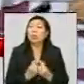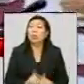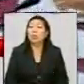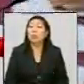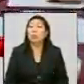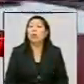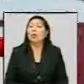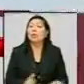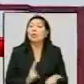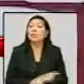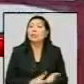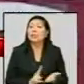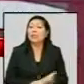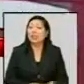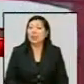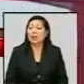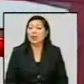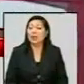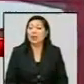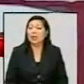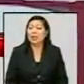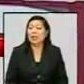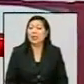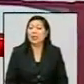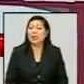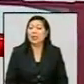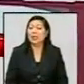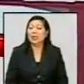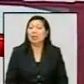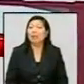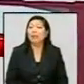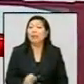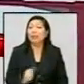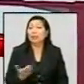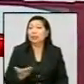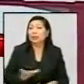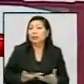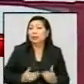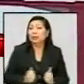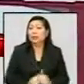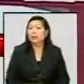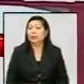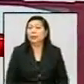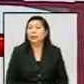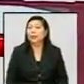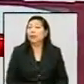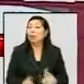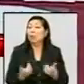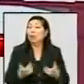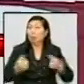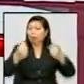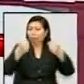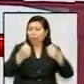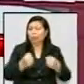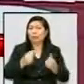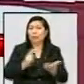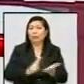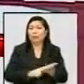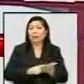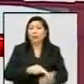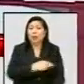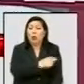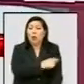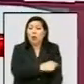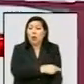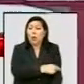de asegurados, y hayamos realizado pues los plantones en el seguro, en los